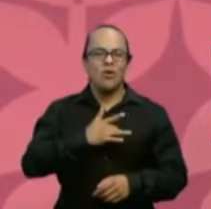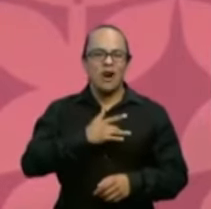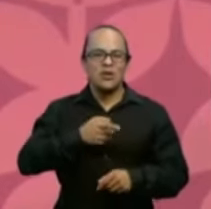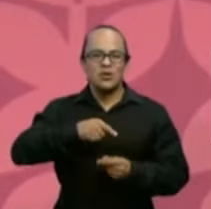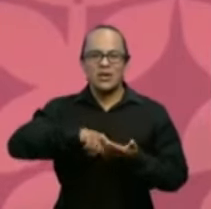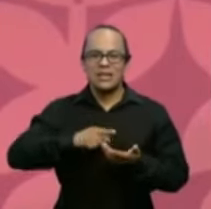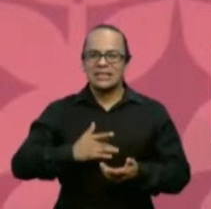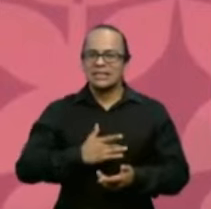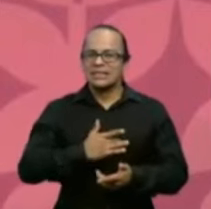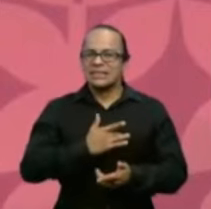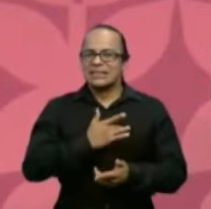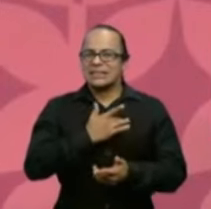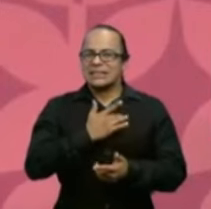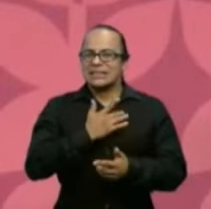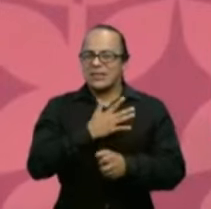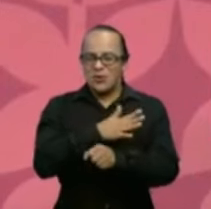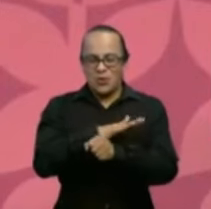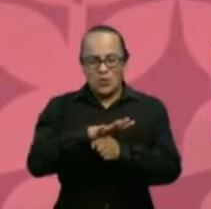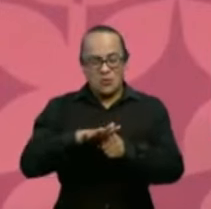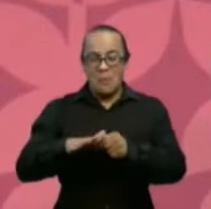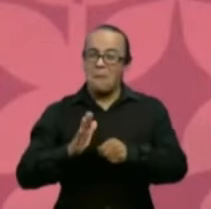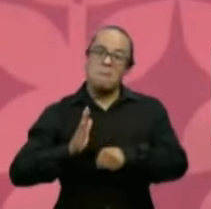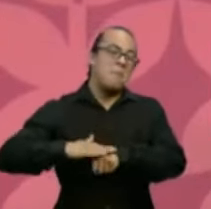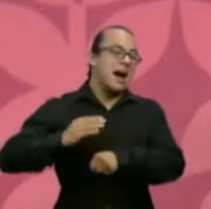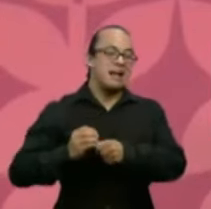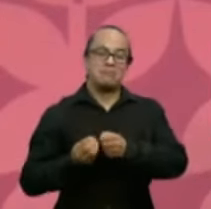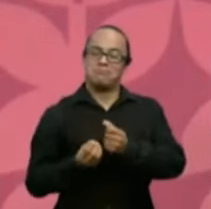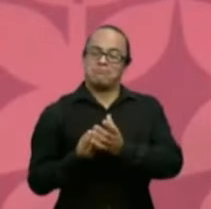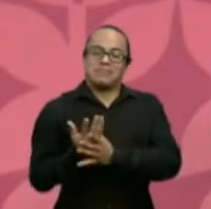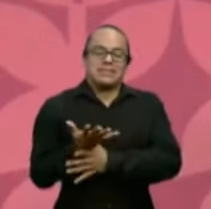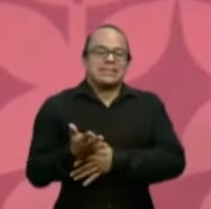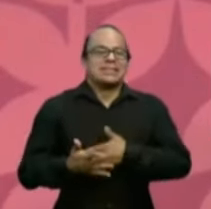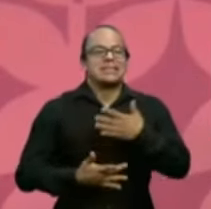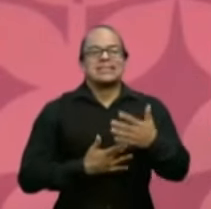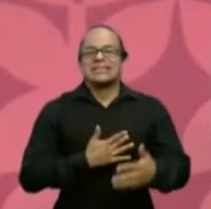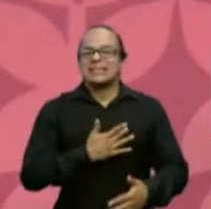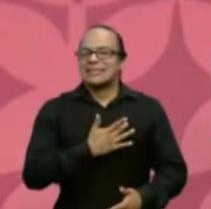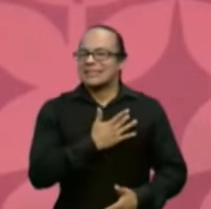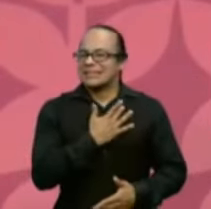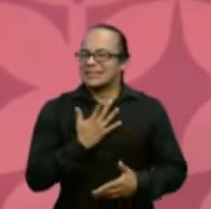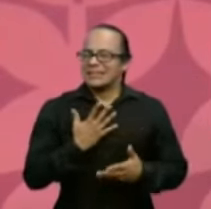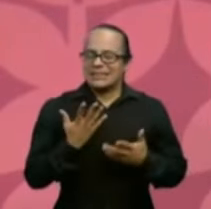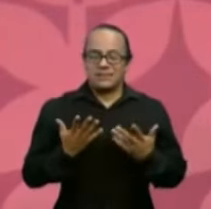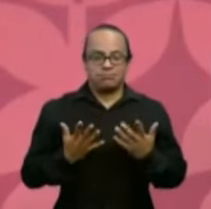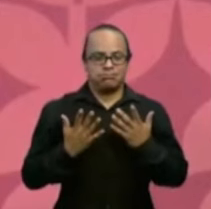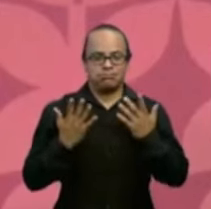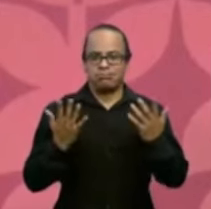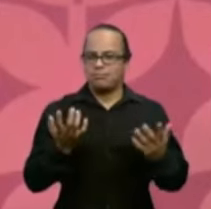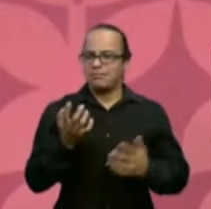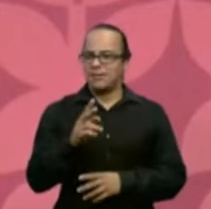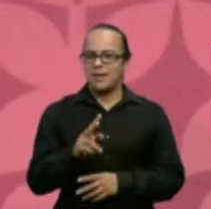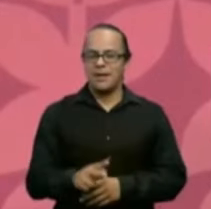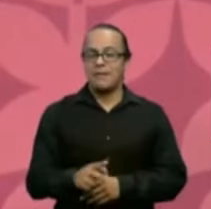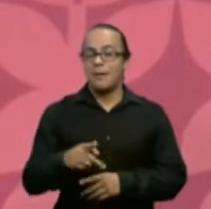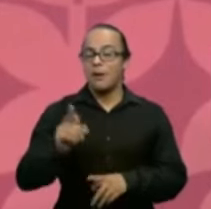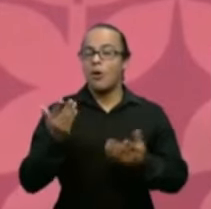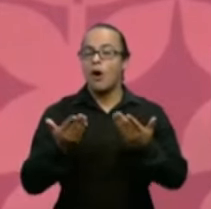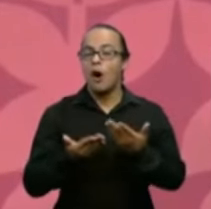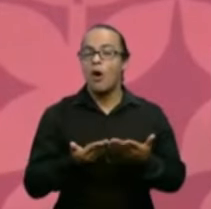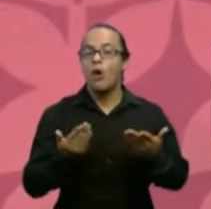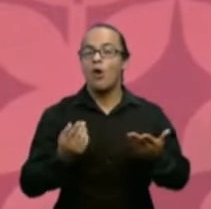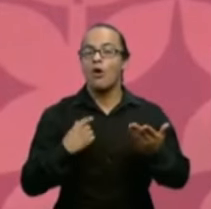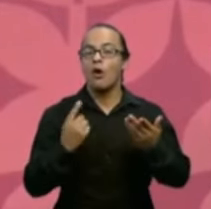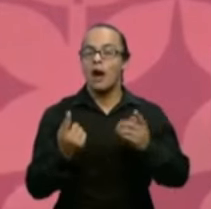se derraman y a veces dan sentimientos muy encontrados. Y ahorita al escuchar a esta